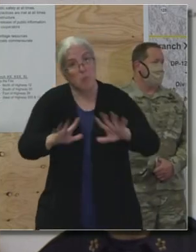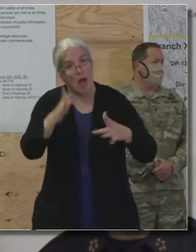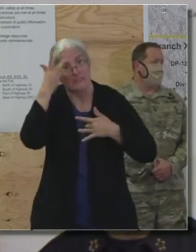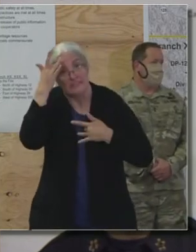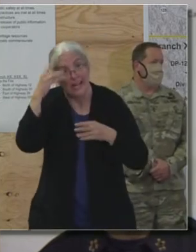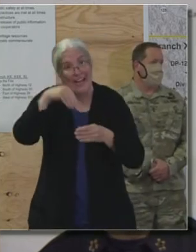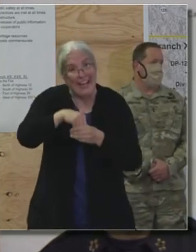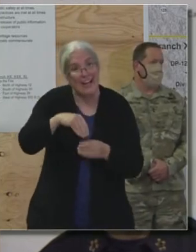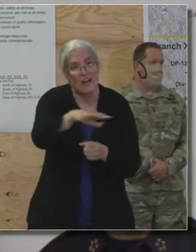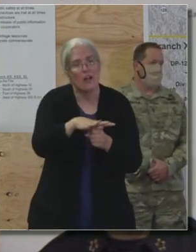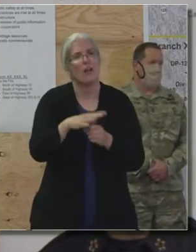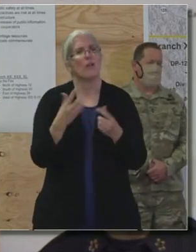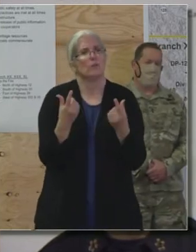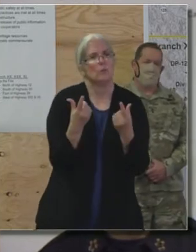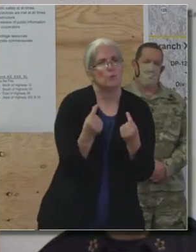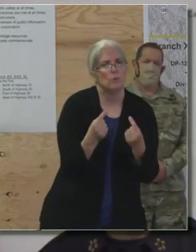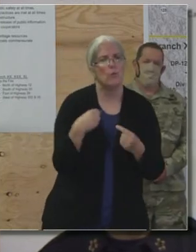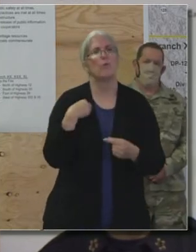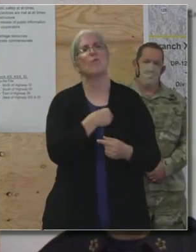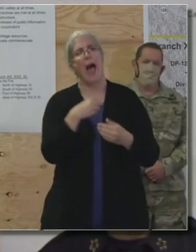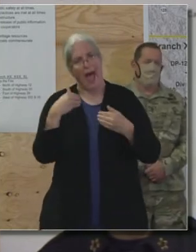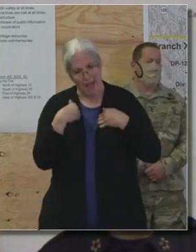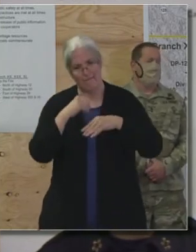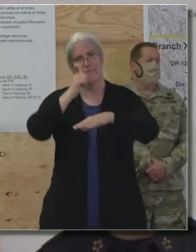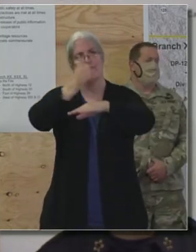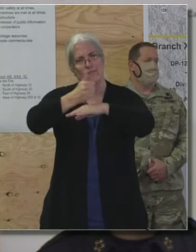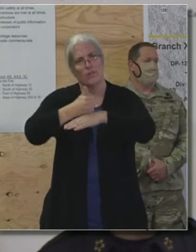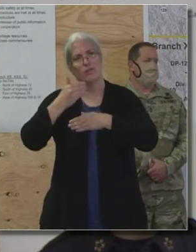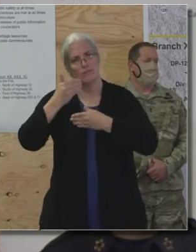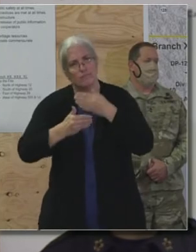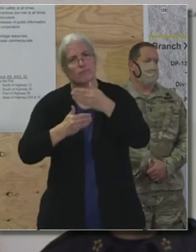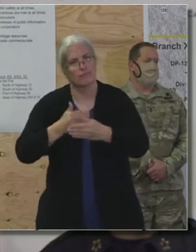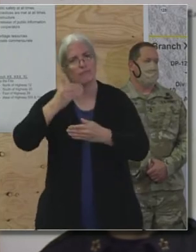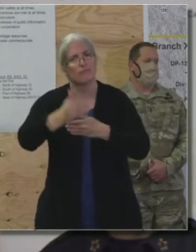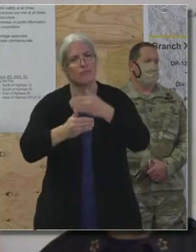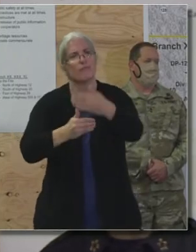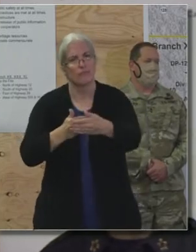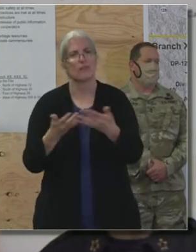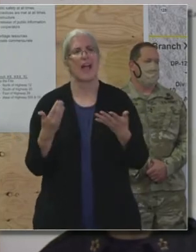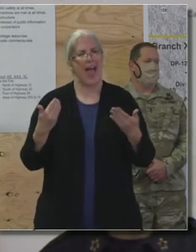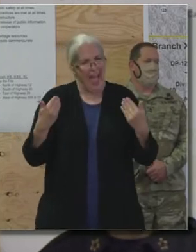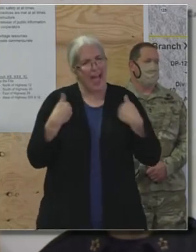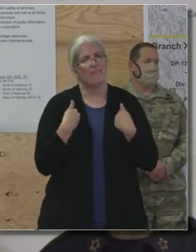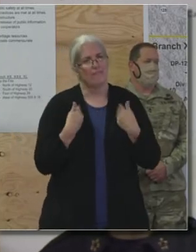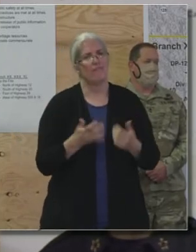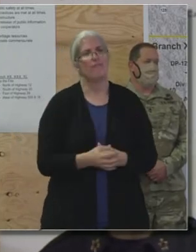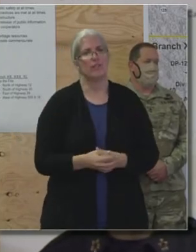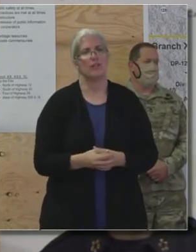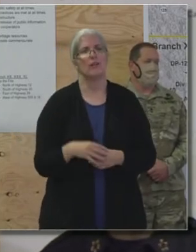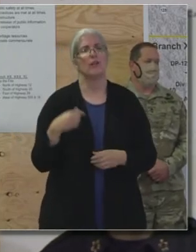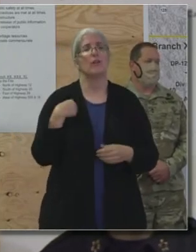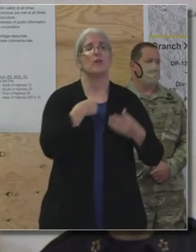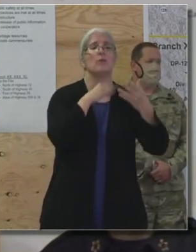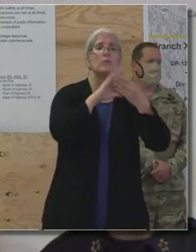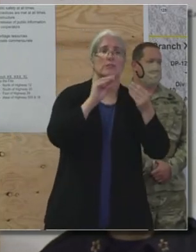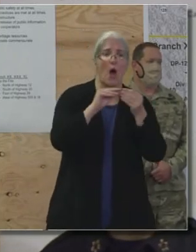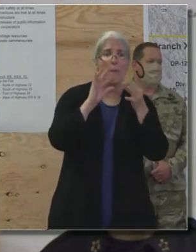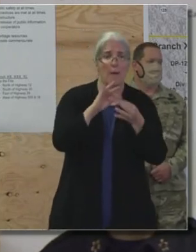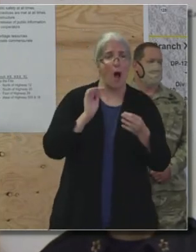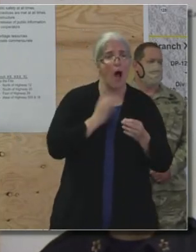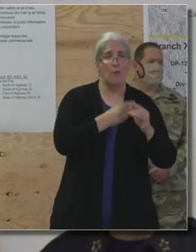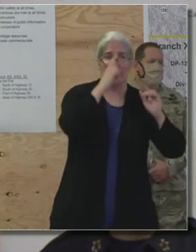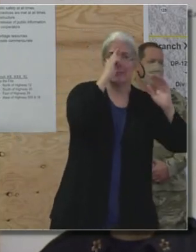rastreadores de contactos funcionarios de salubridad locales trabajando con distritos escolares hablamos de las expectativas sobre